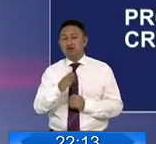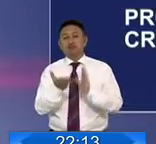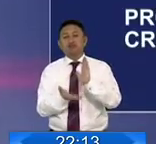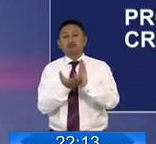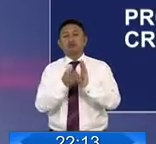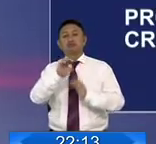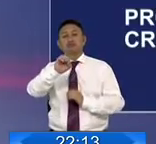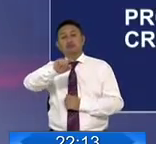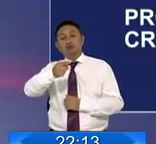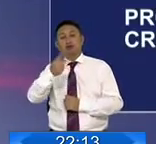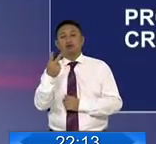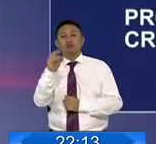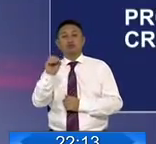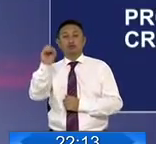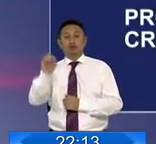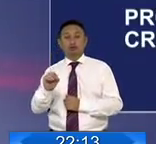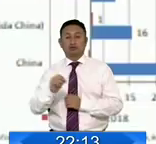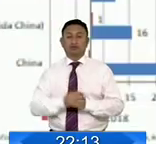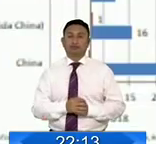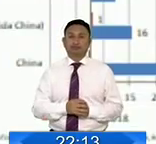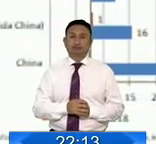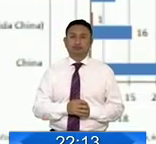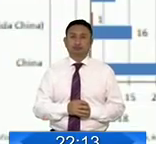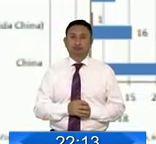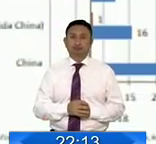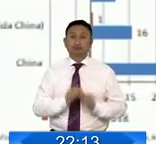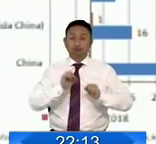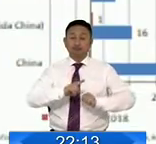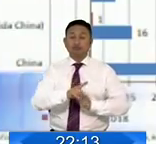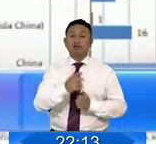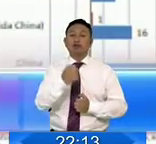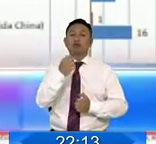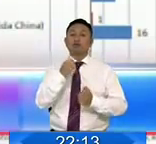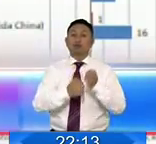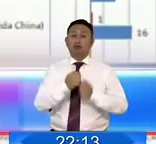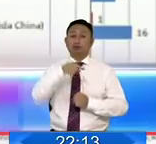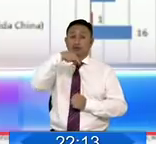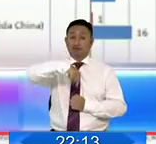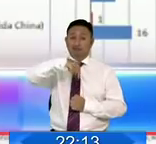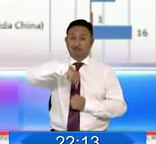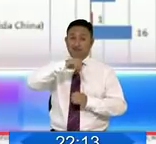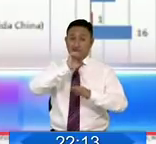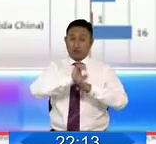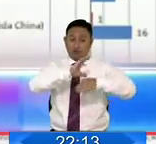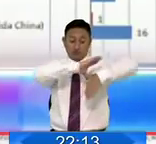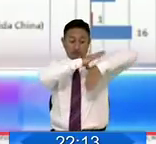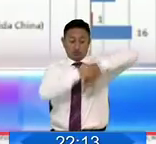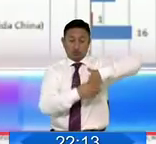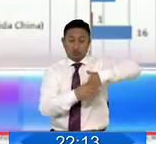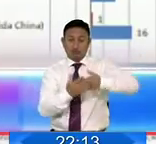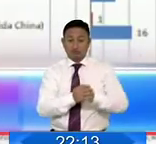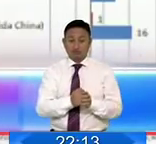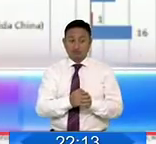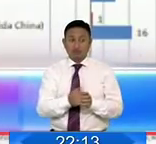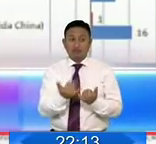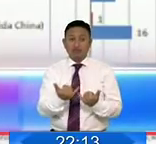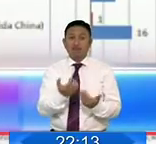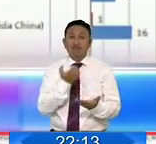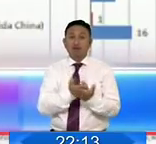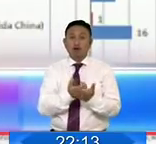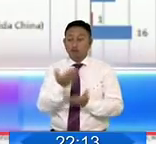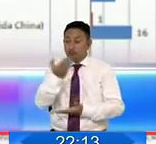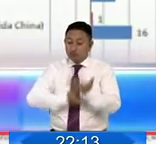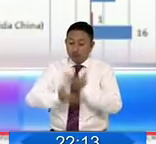apenas 0.2% en 2019. Tenemos que el problema de nuestra región es que no logramos dinamizar el